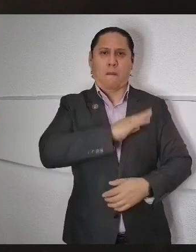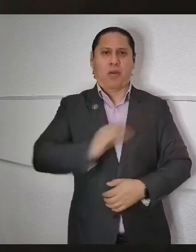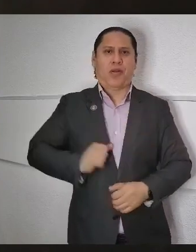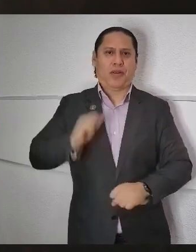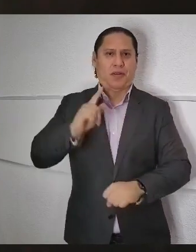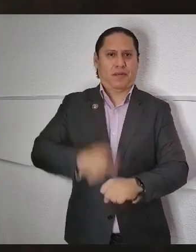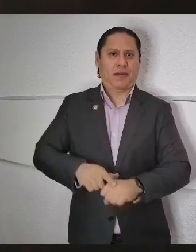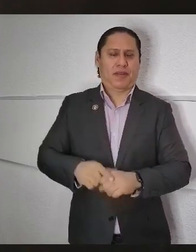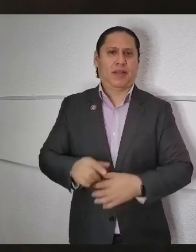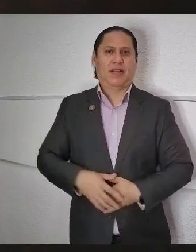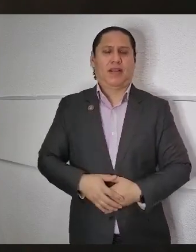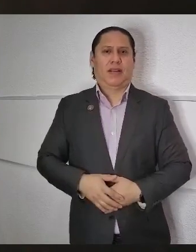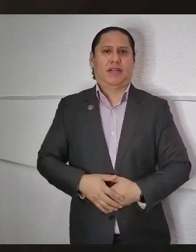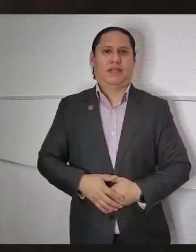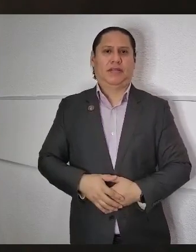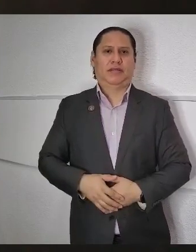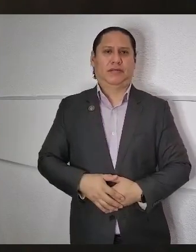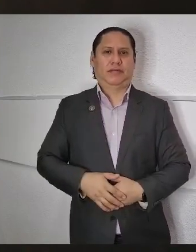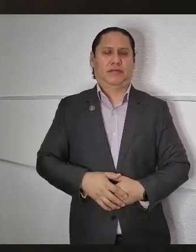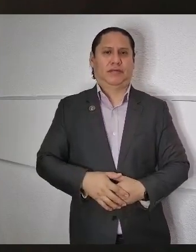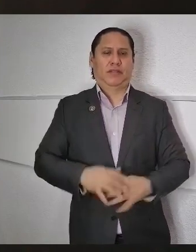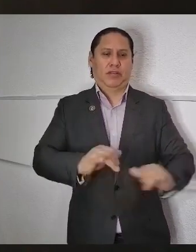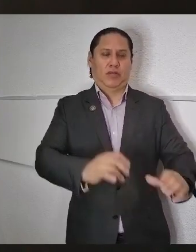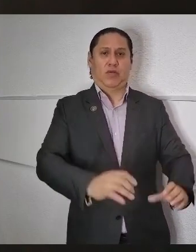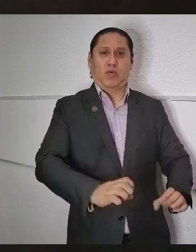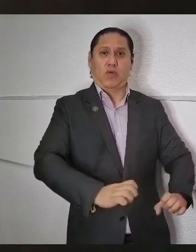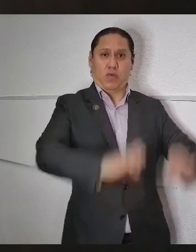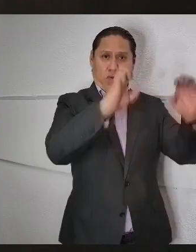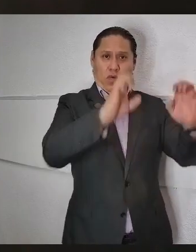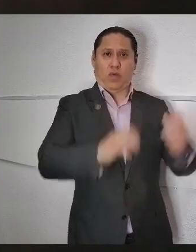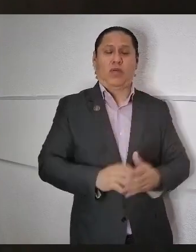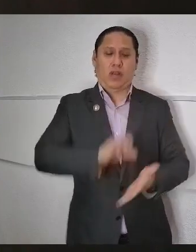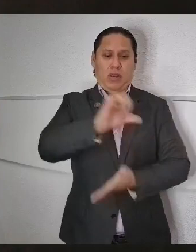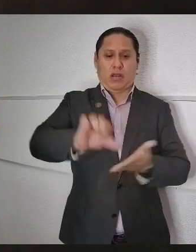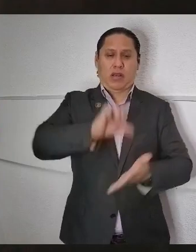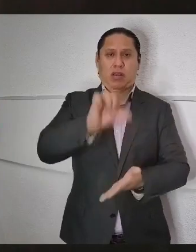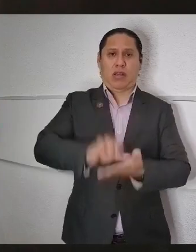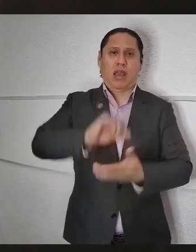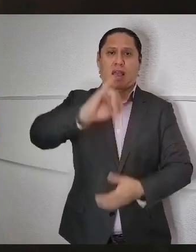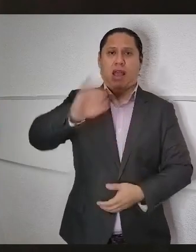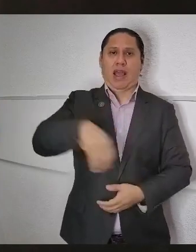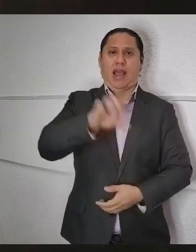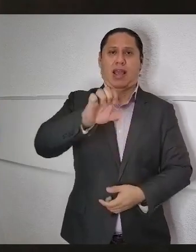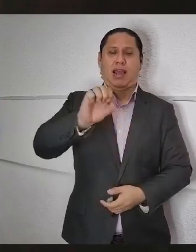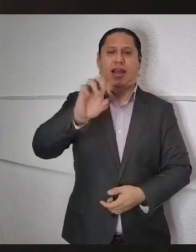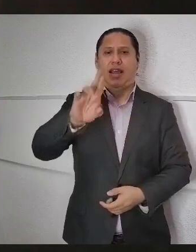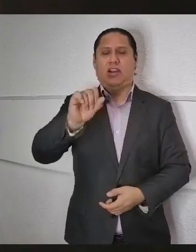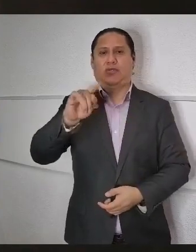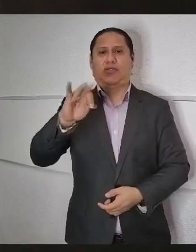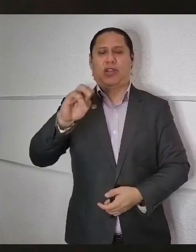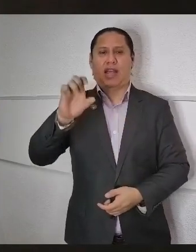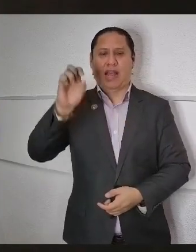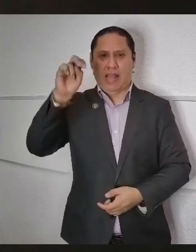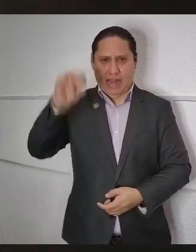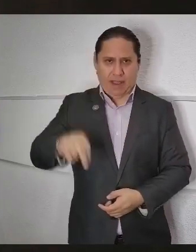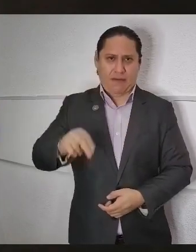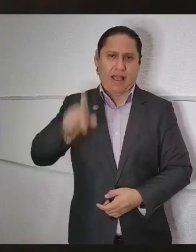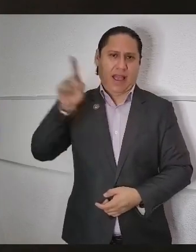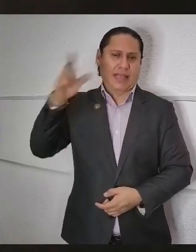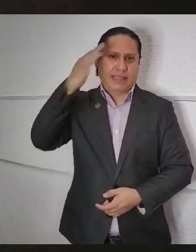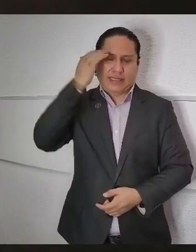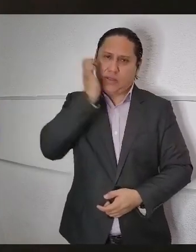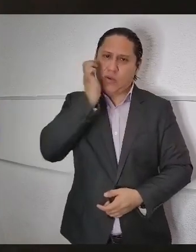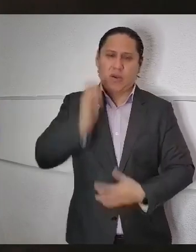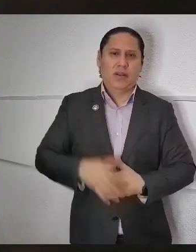municipal del bien inmueble ubicado en el fraccionamiento Nueva Jerusalén de esta ciudad de San Cristóbal de las Casas,